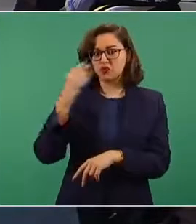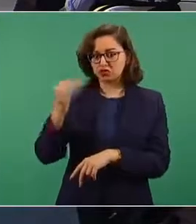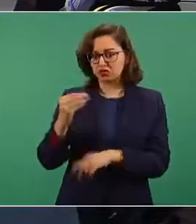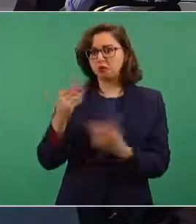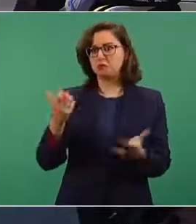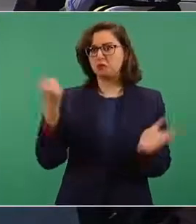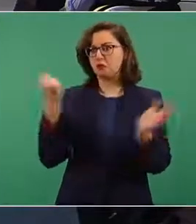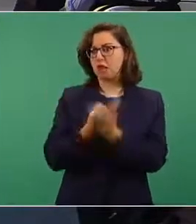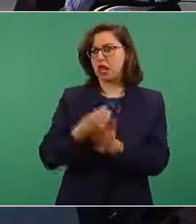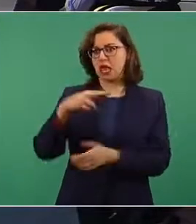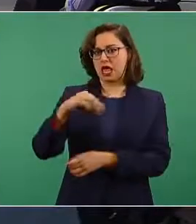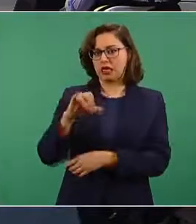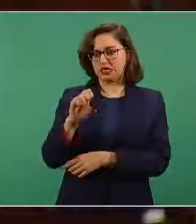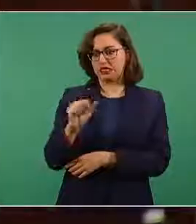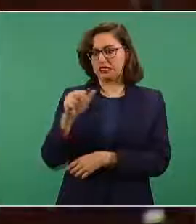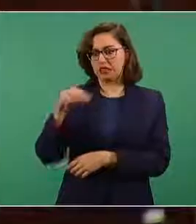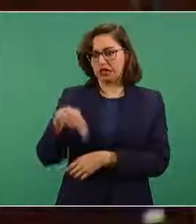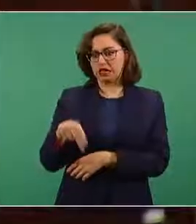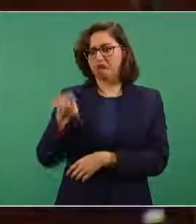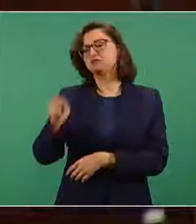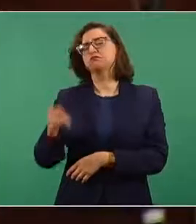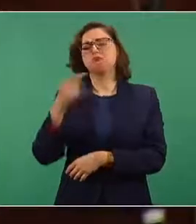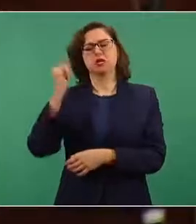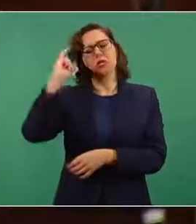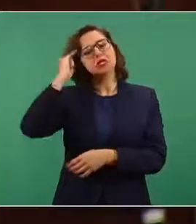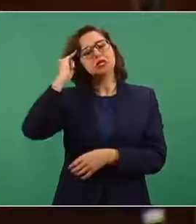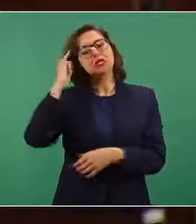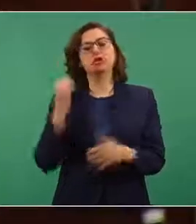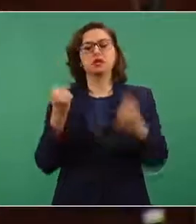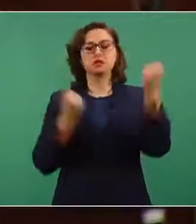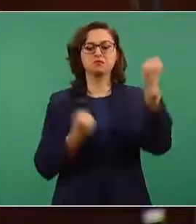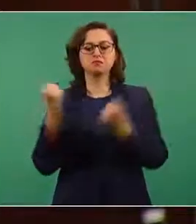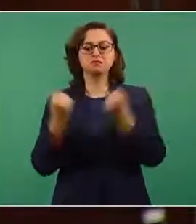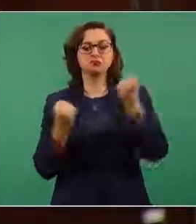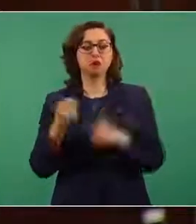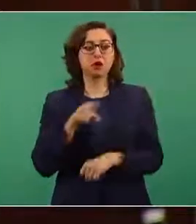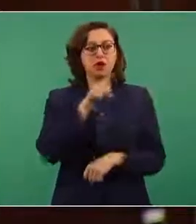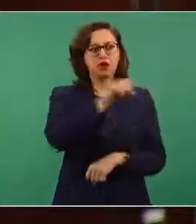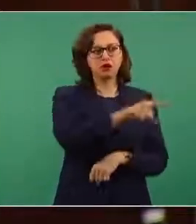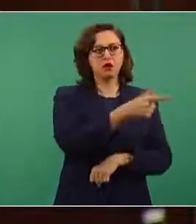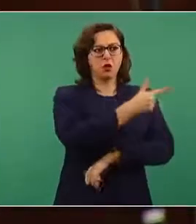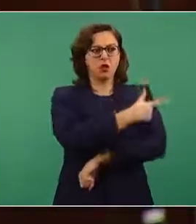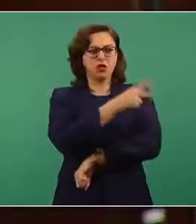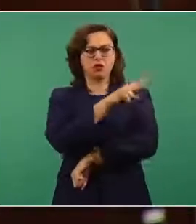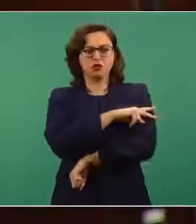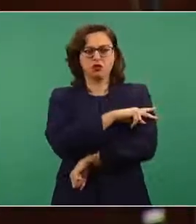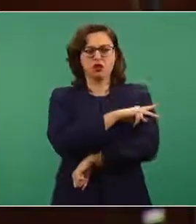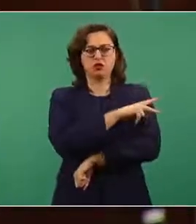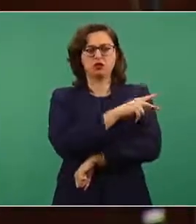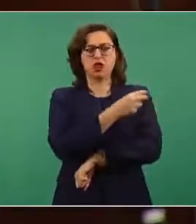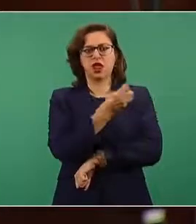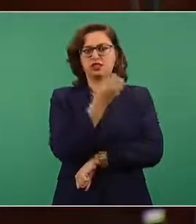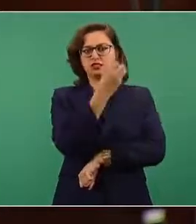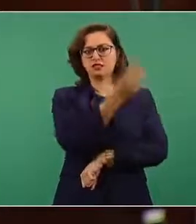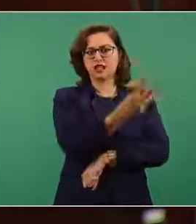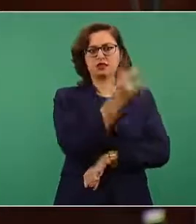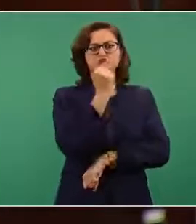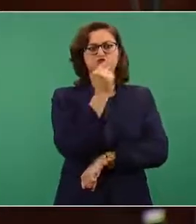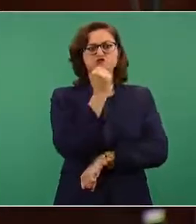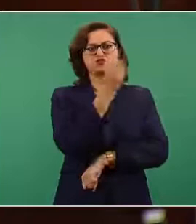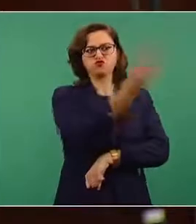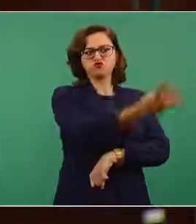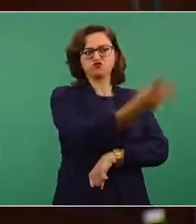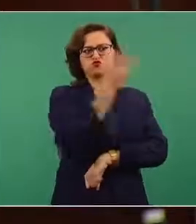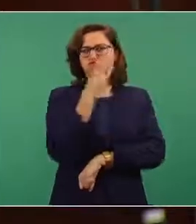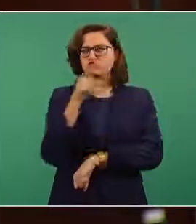Nissan. Entonces lo paran y le empiezan a revisar el carro, los 3 elementos de la Guardia Nacional, y le preguntan que